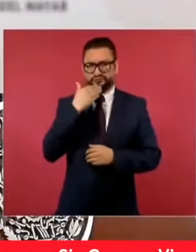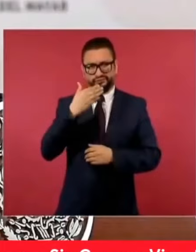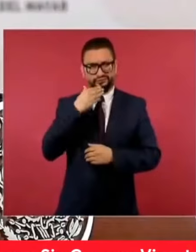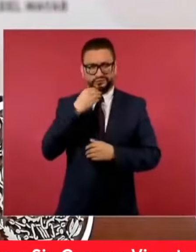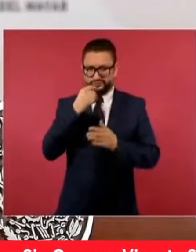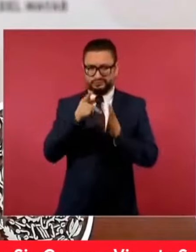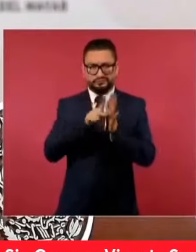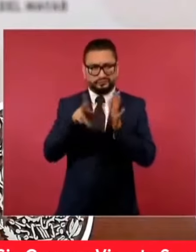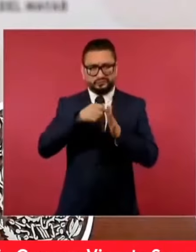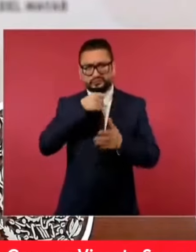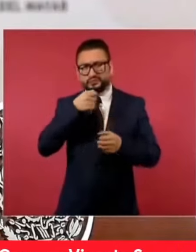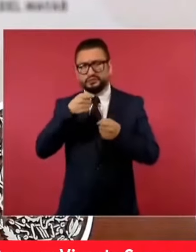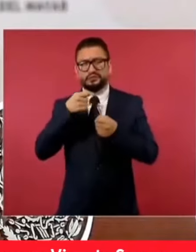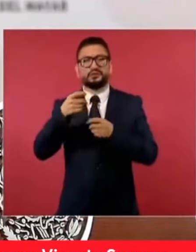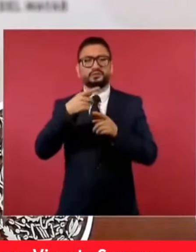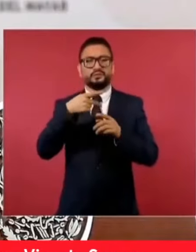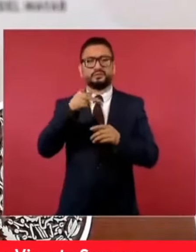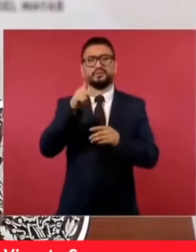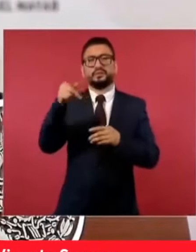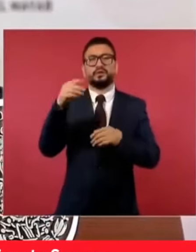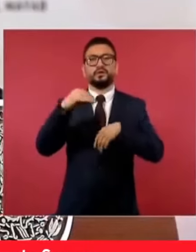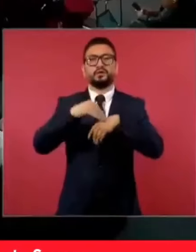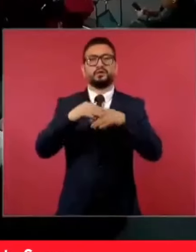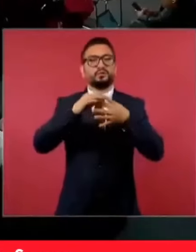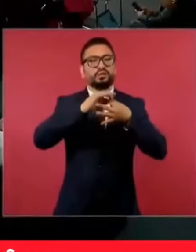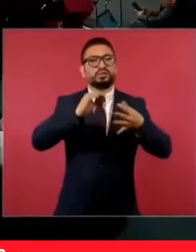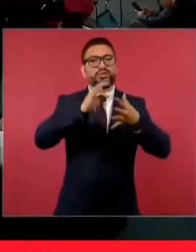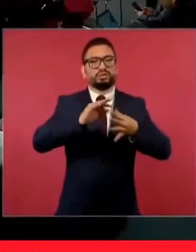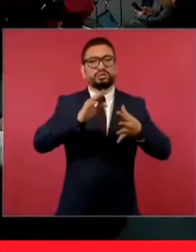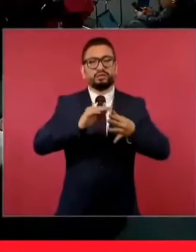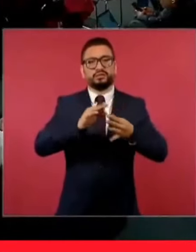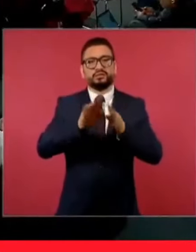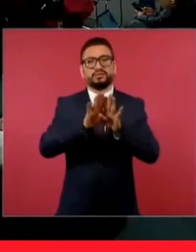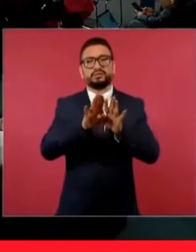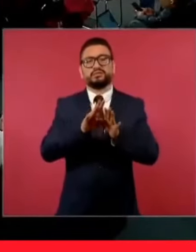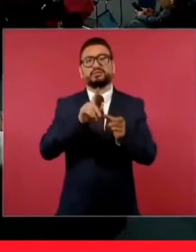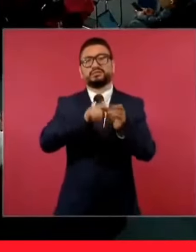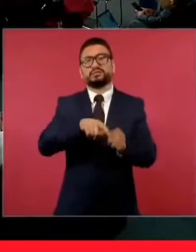periodista, termine de comentarista